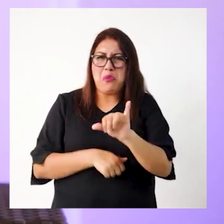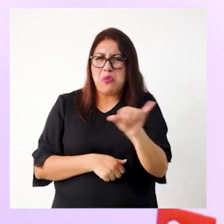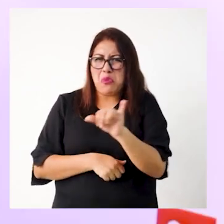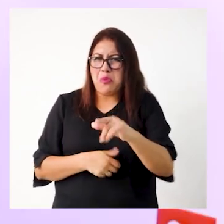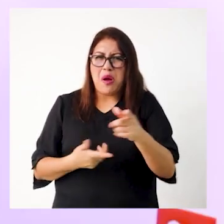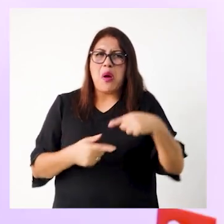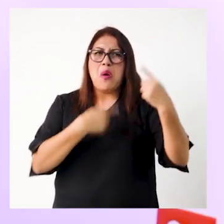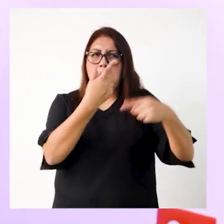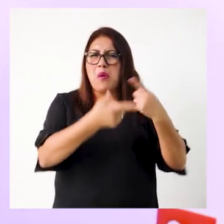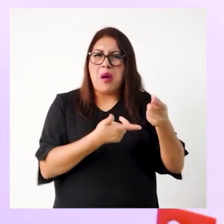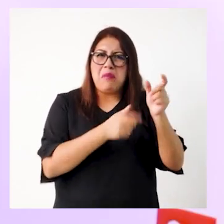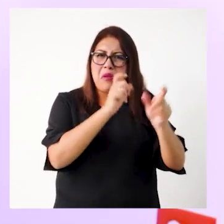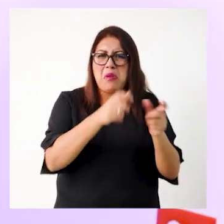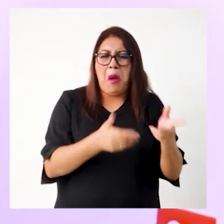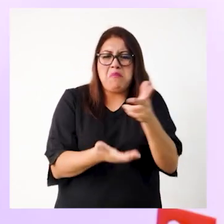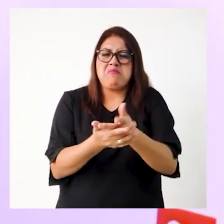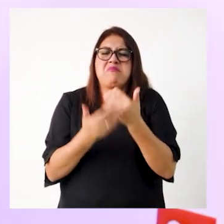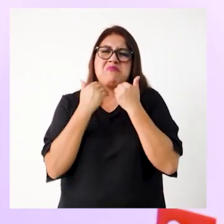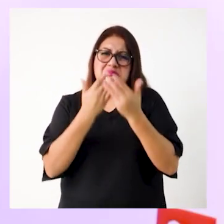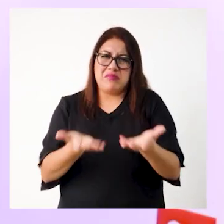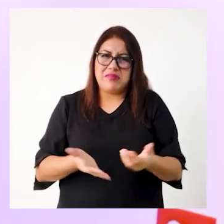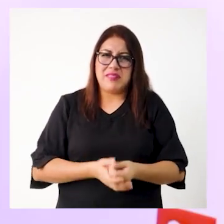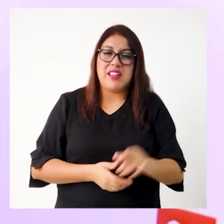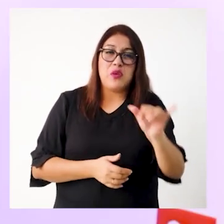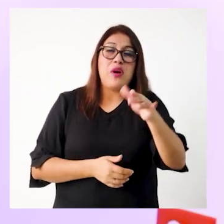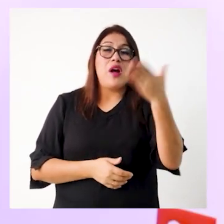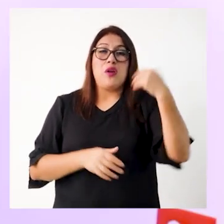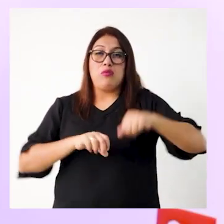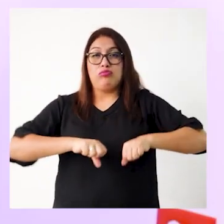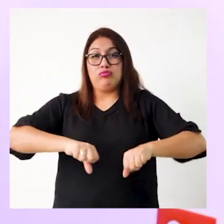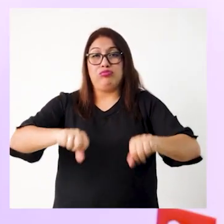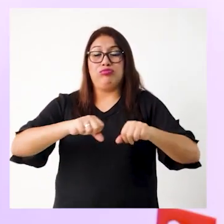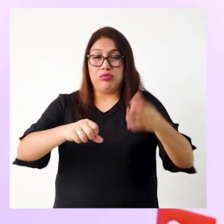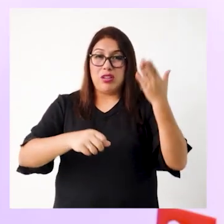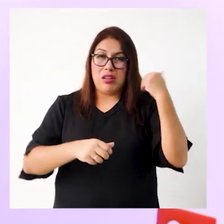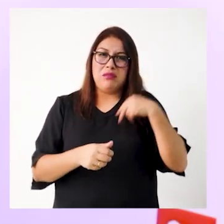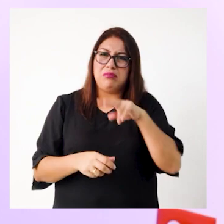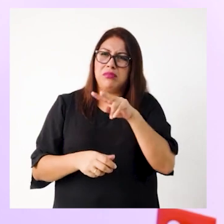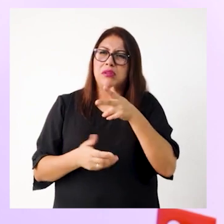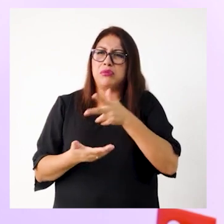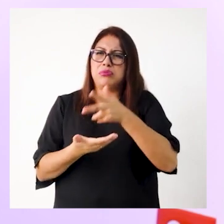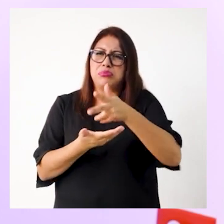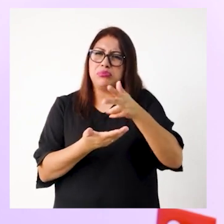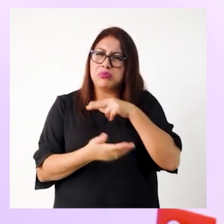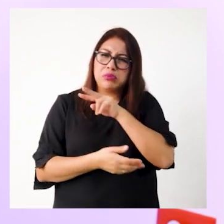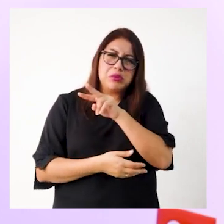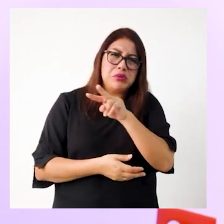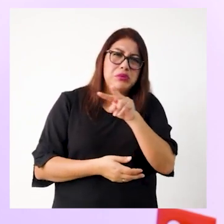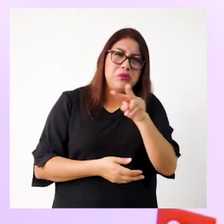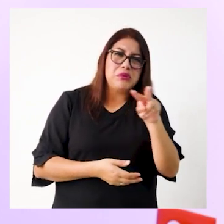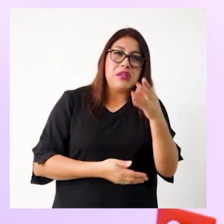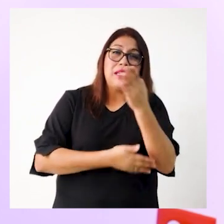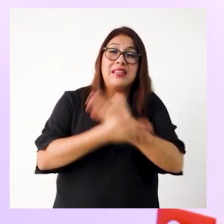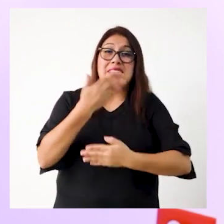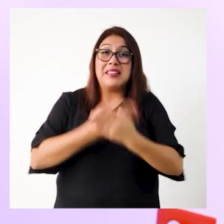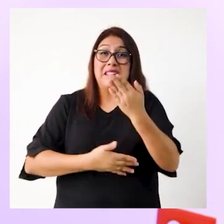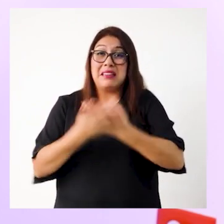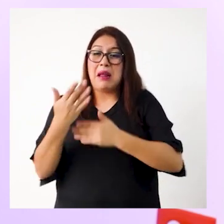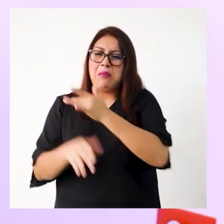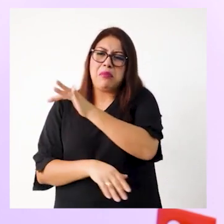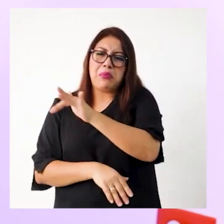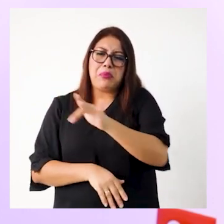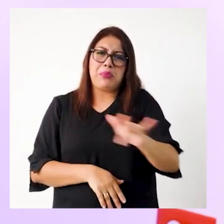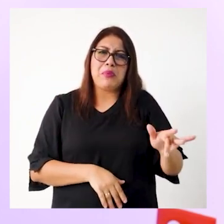cualquier persona. Eso, una vez me fui a un centro comercial, miré el estacionamiento, estaba lleno y me puse a dar vueltas. Claro, estaba vacío el estacionamiento para personas